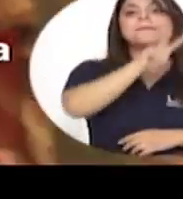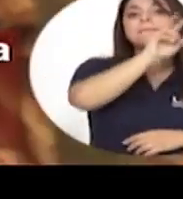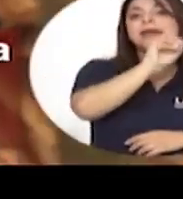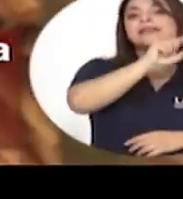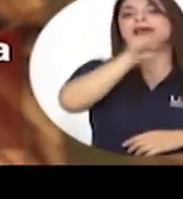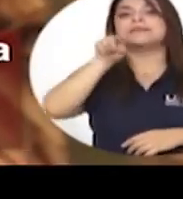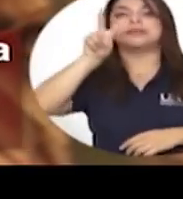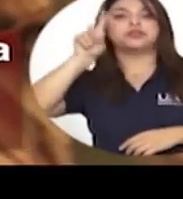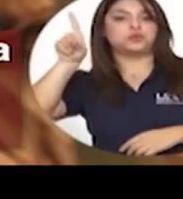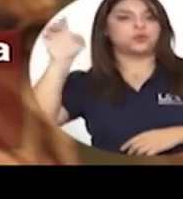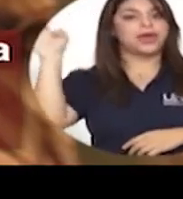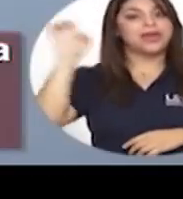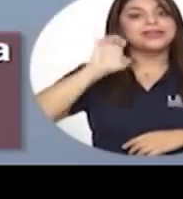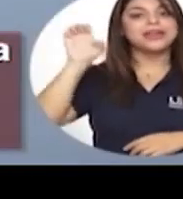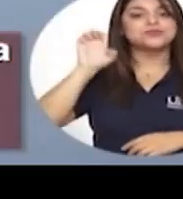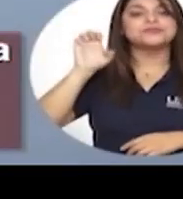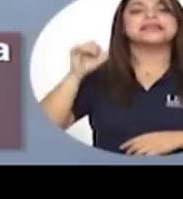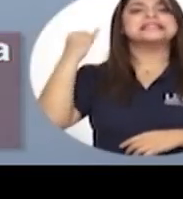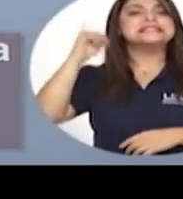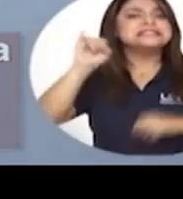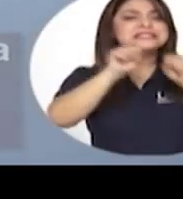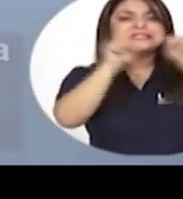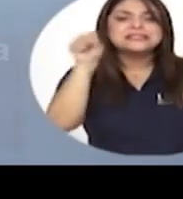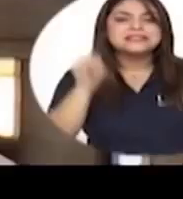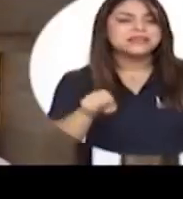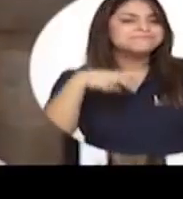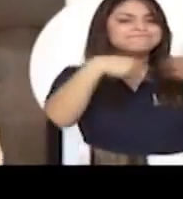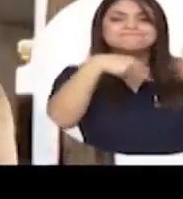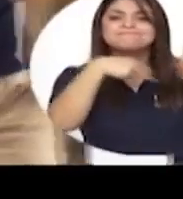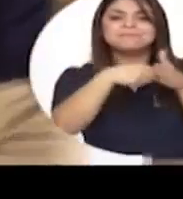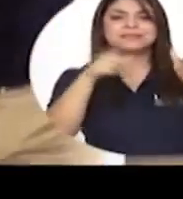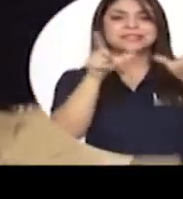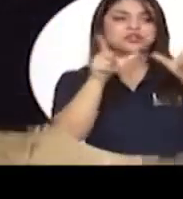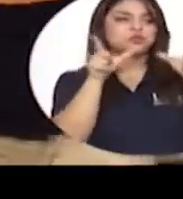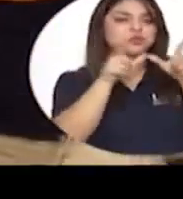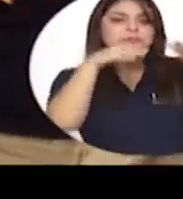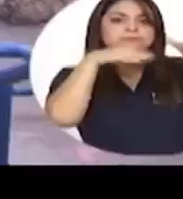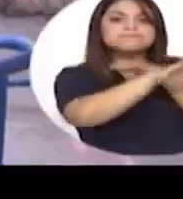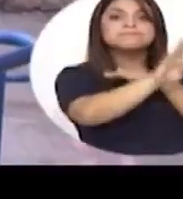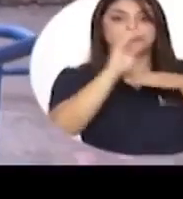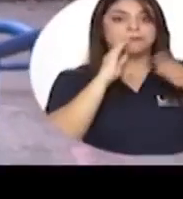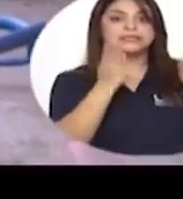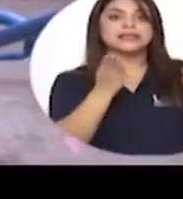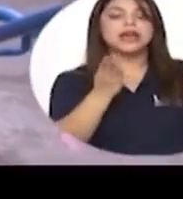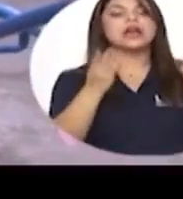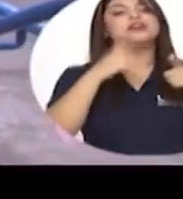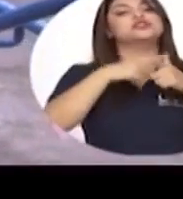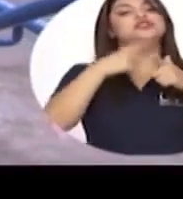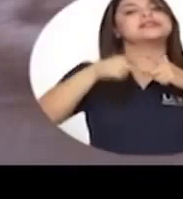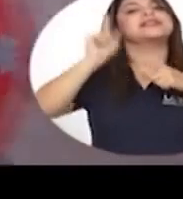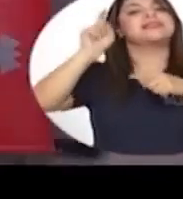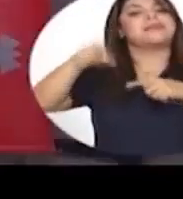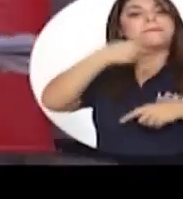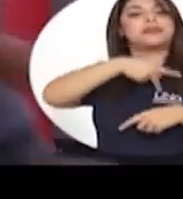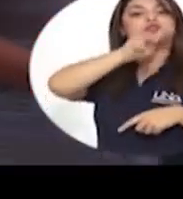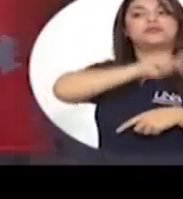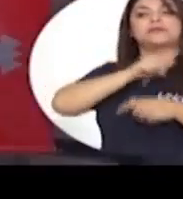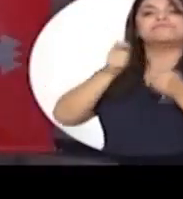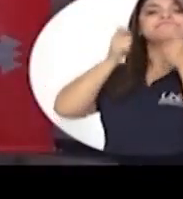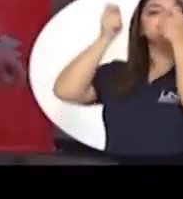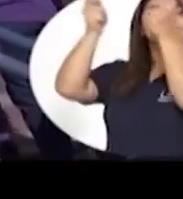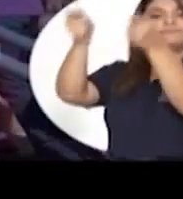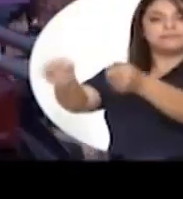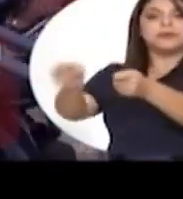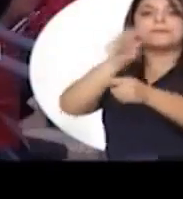www.registro.una.ac.cr del 20 al 21 de enero. Si el sistema no te permite registrar tu título de secundaria vía web, deberás entregarlo en